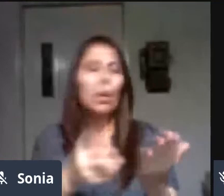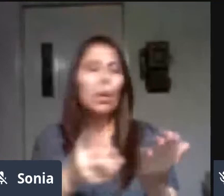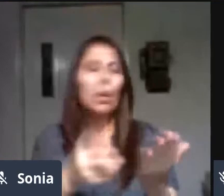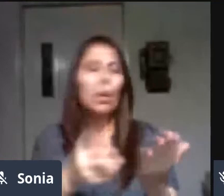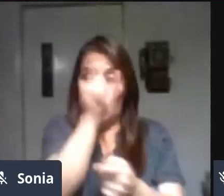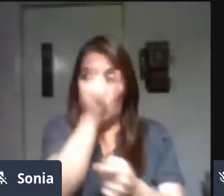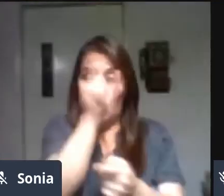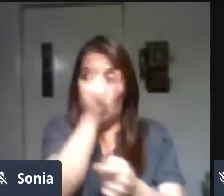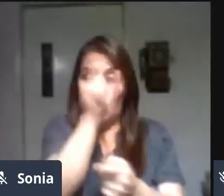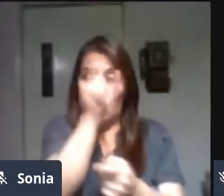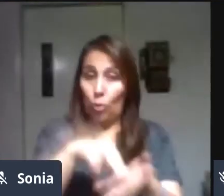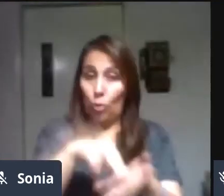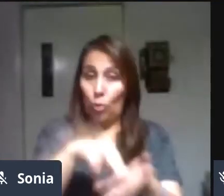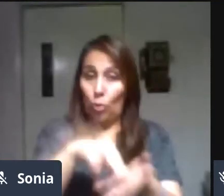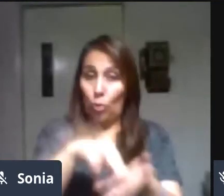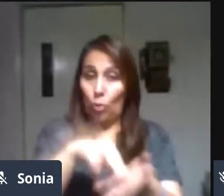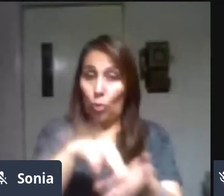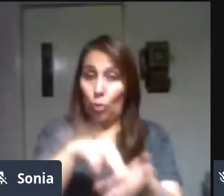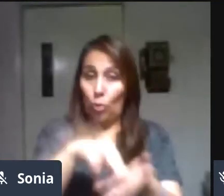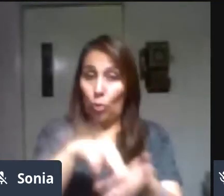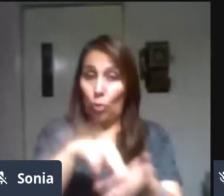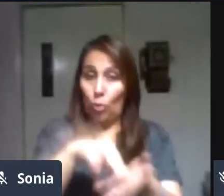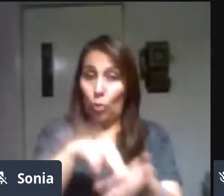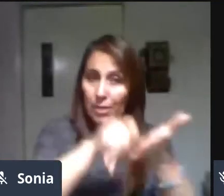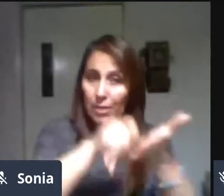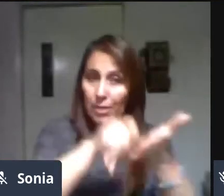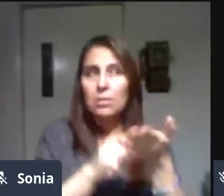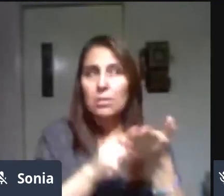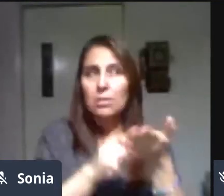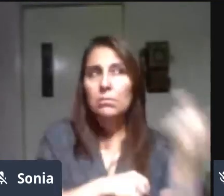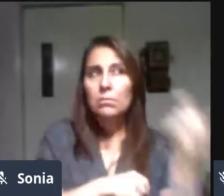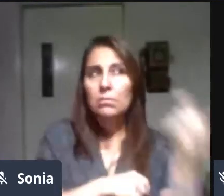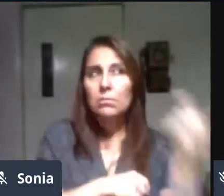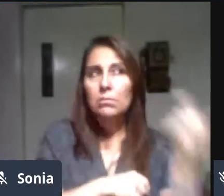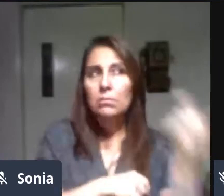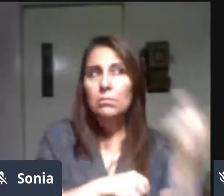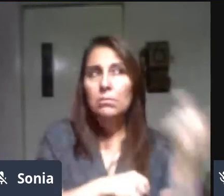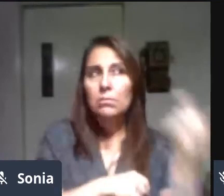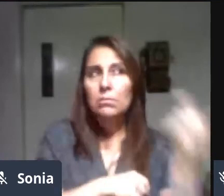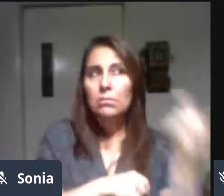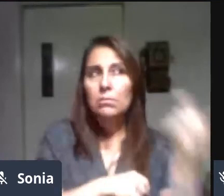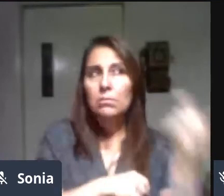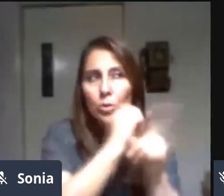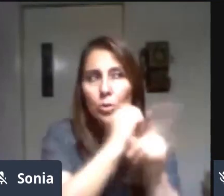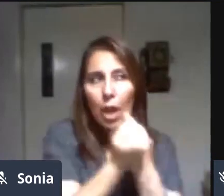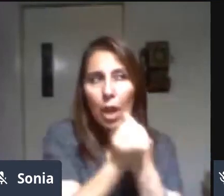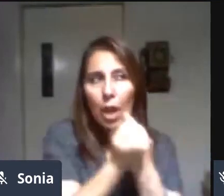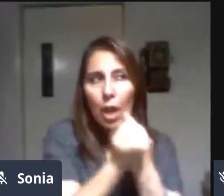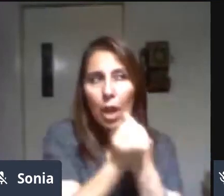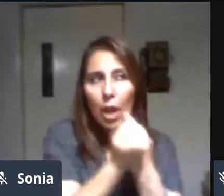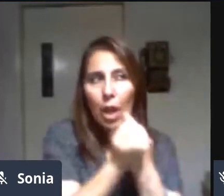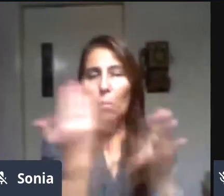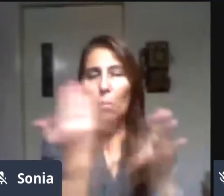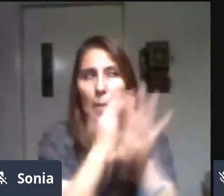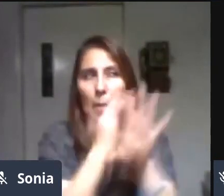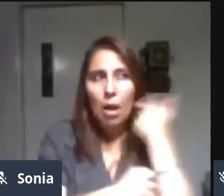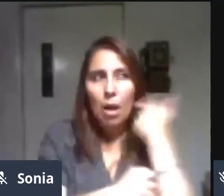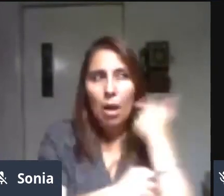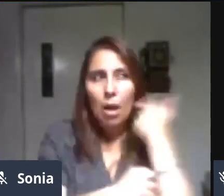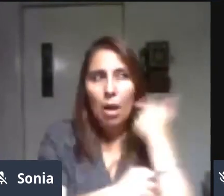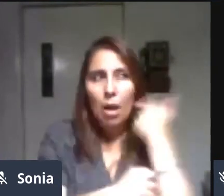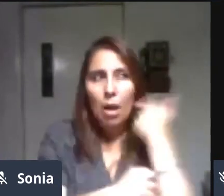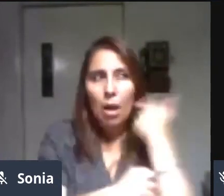en alguna zona social en algún problema particular y luego hiló y luego lo